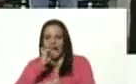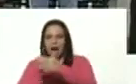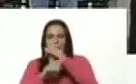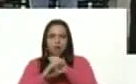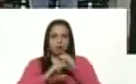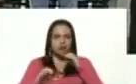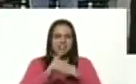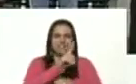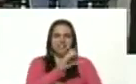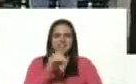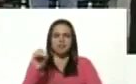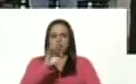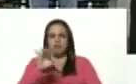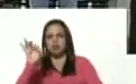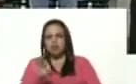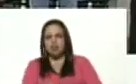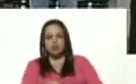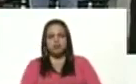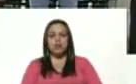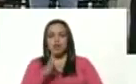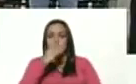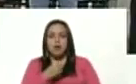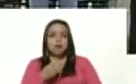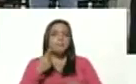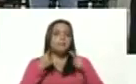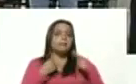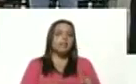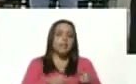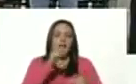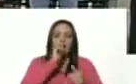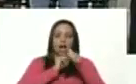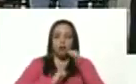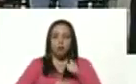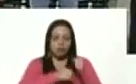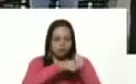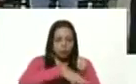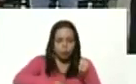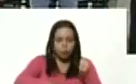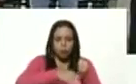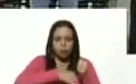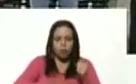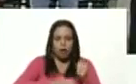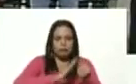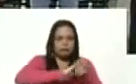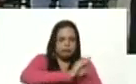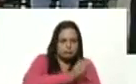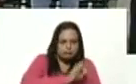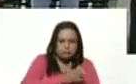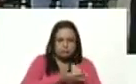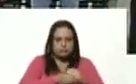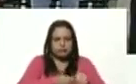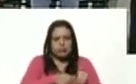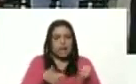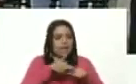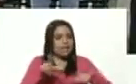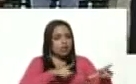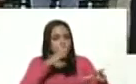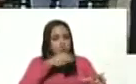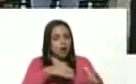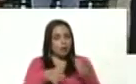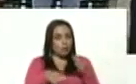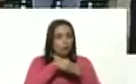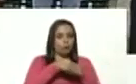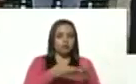al 100% sin botes de agua y además incorporando otros niveles de actuación, como lo es todo el